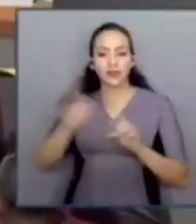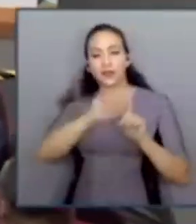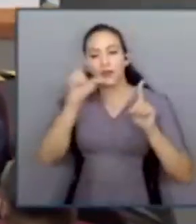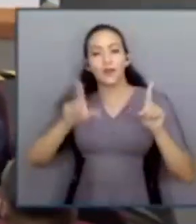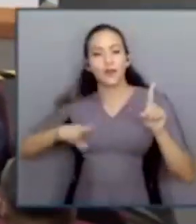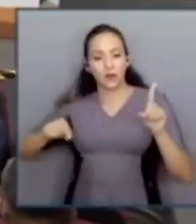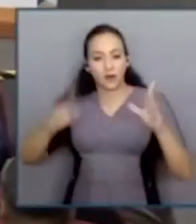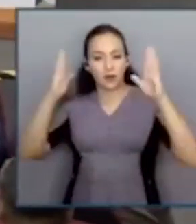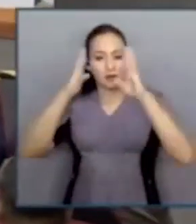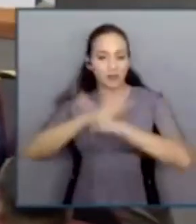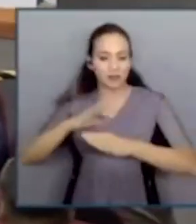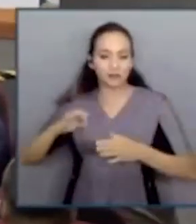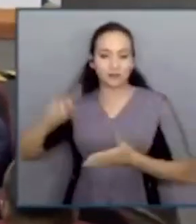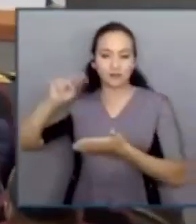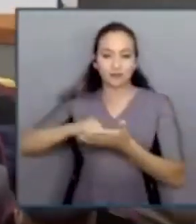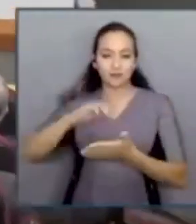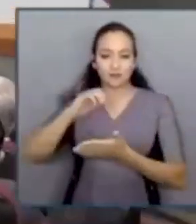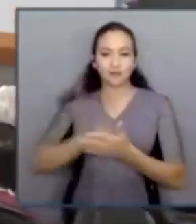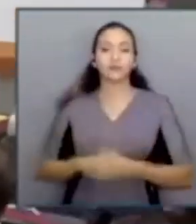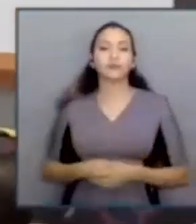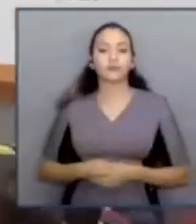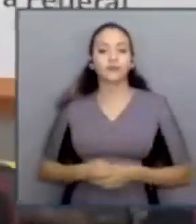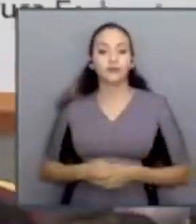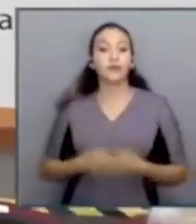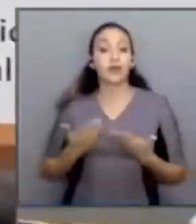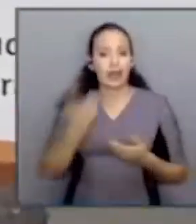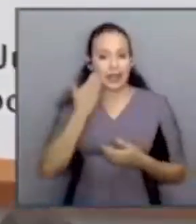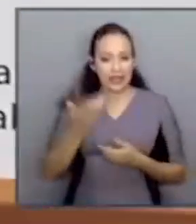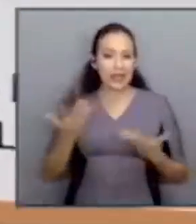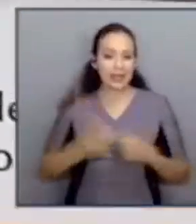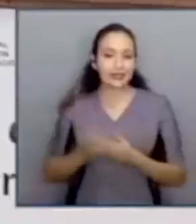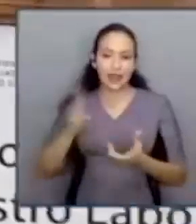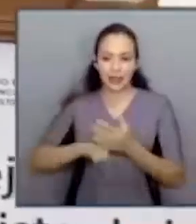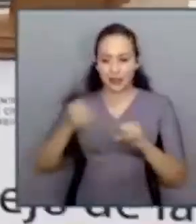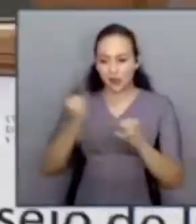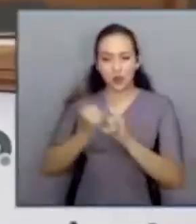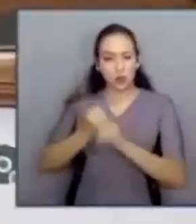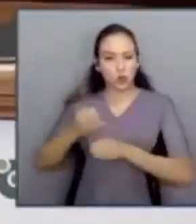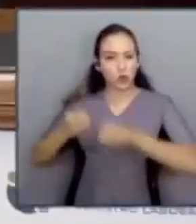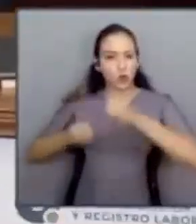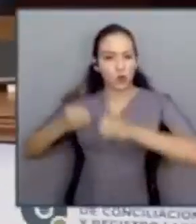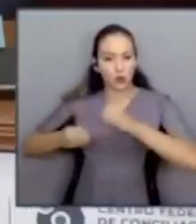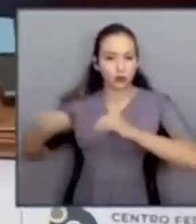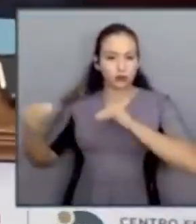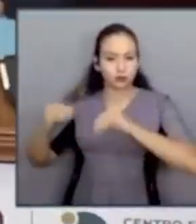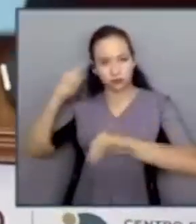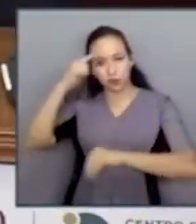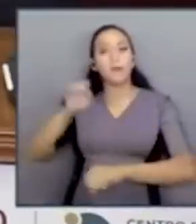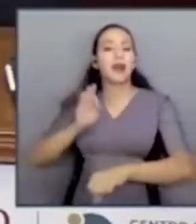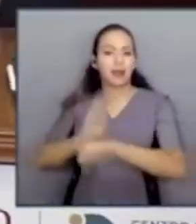con el objetivo de facilitar el trámite del juicio de amparo vía electrónica se llevó a cabo la firma de los convenios de interconexión